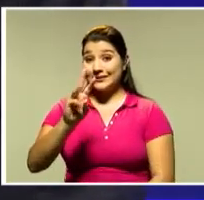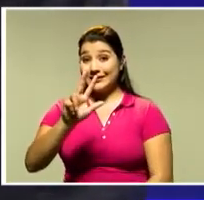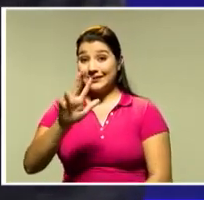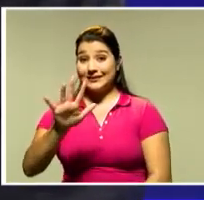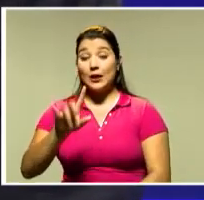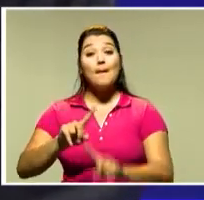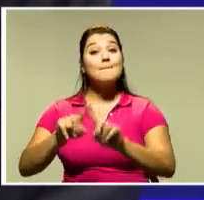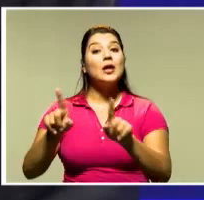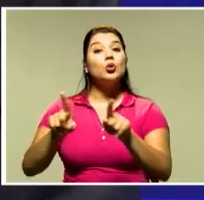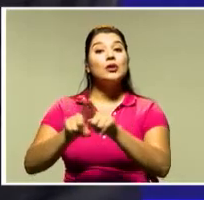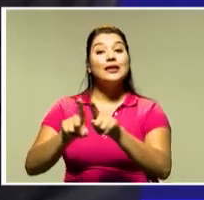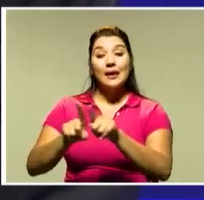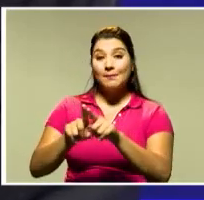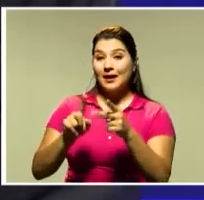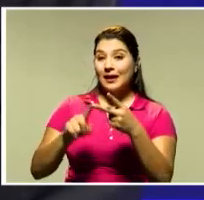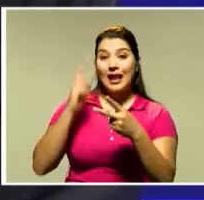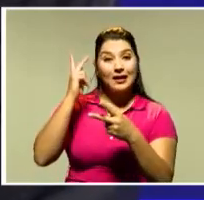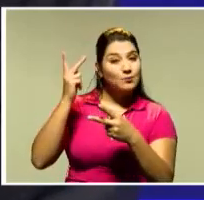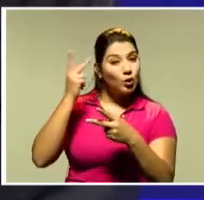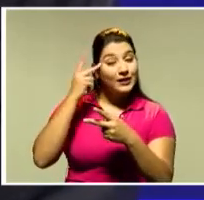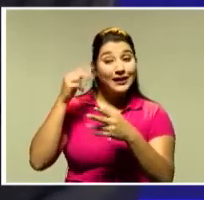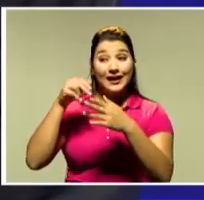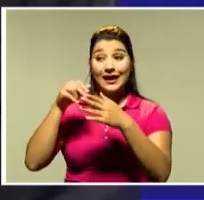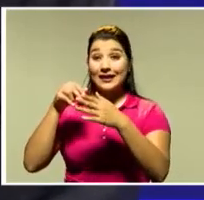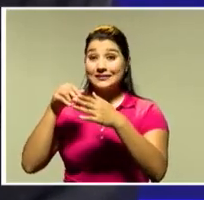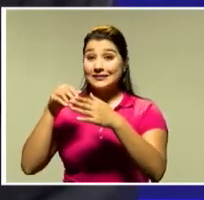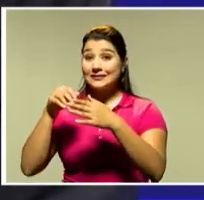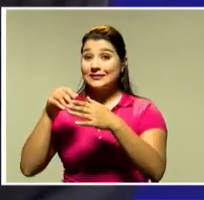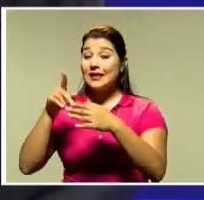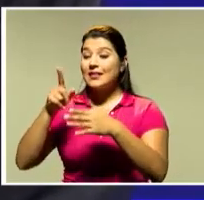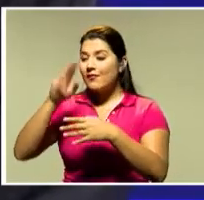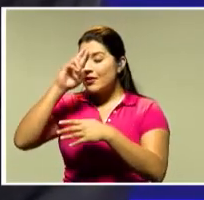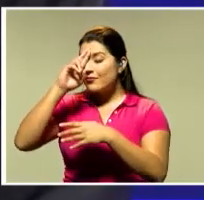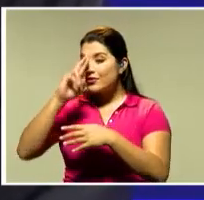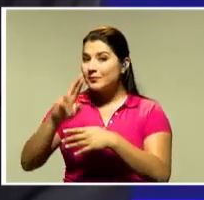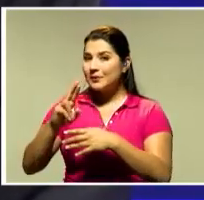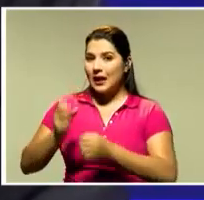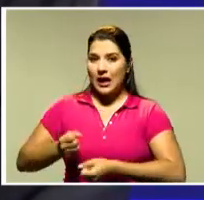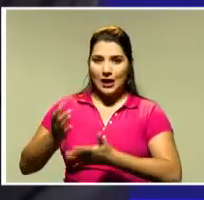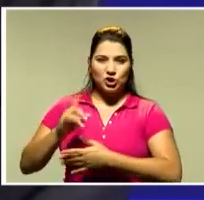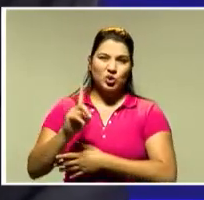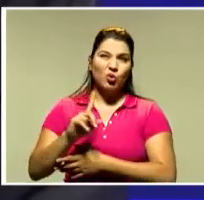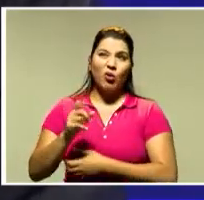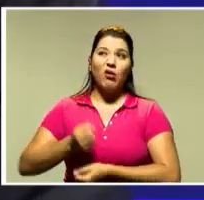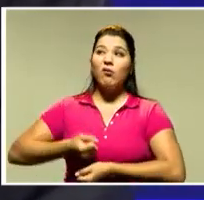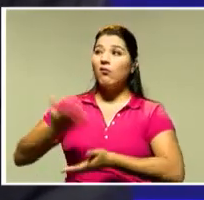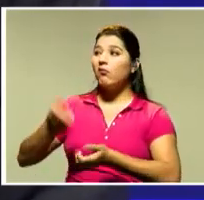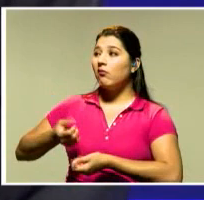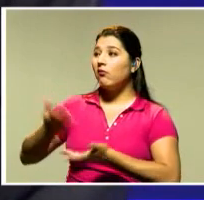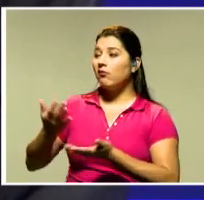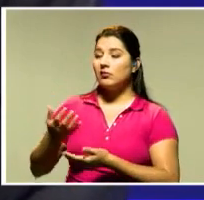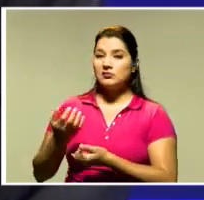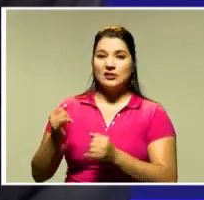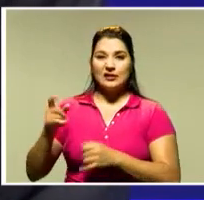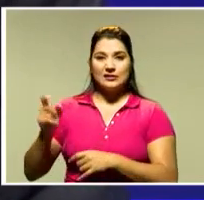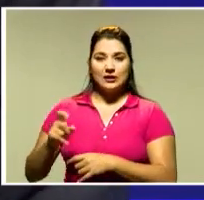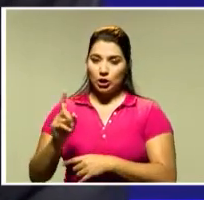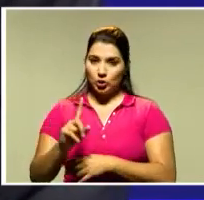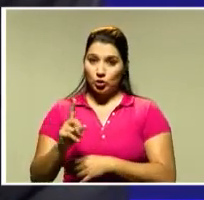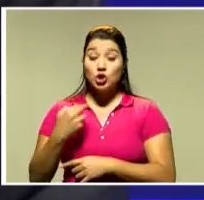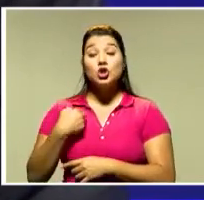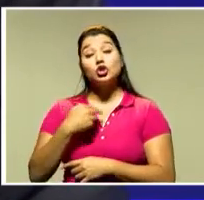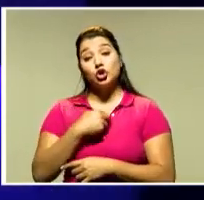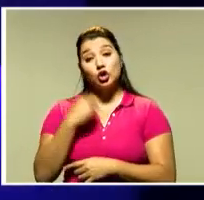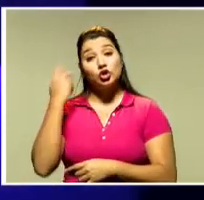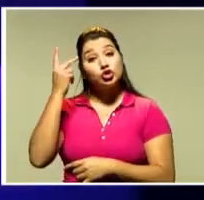sus políticas no propendan a un gasto innecesario. Y por supuesto que los diputados tenemos la obligación de estar encima de eso.